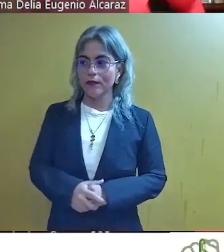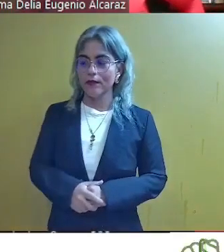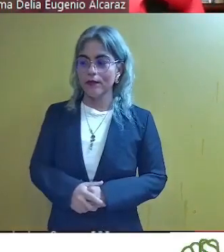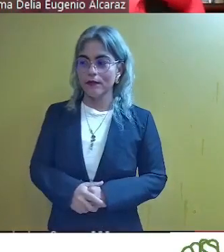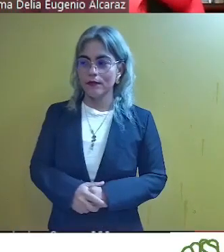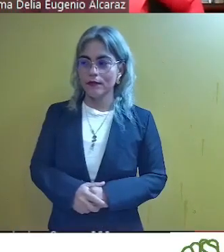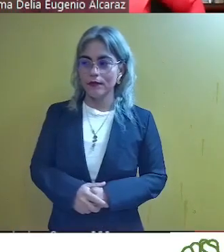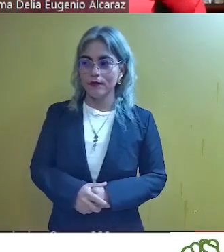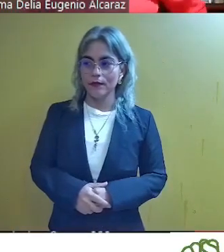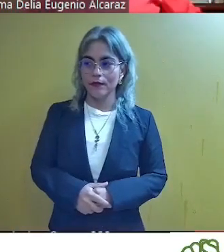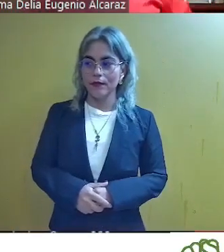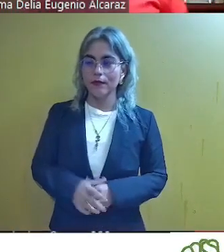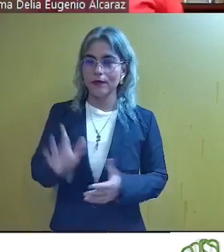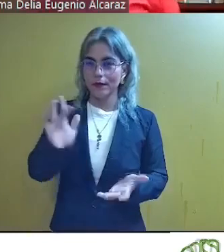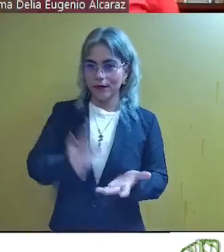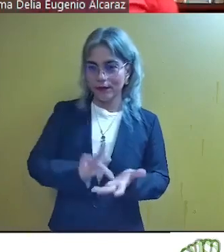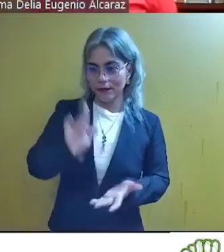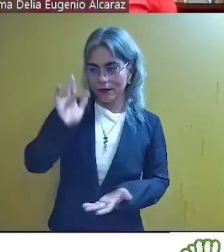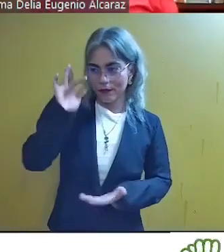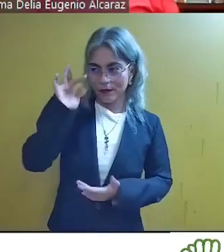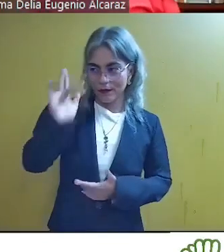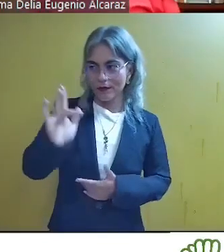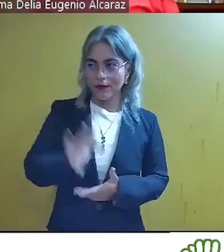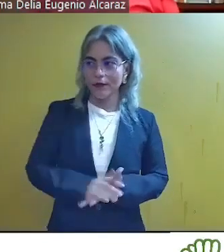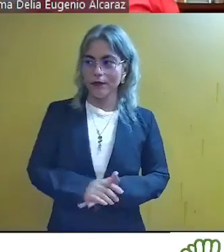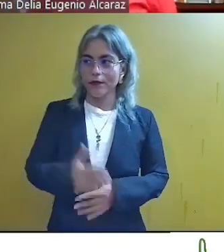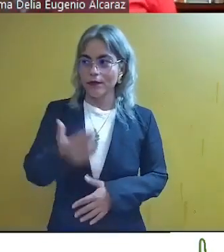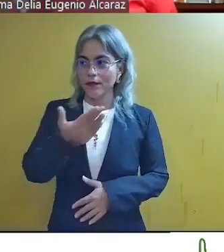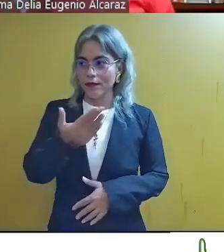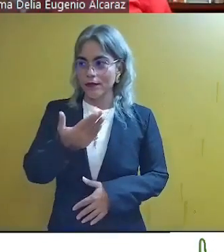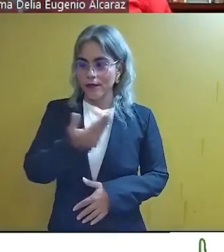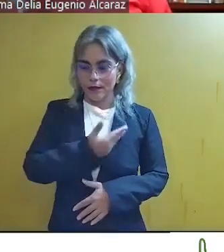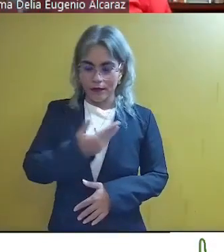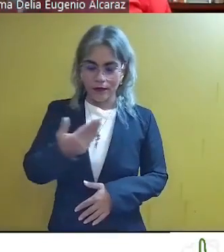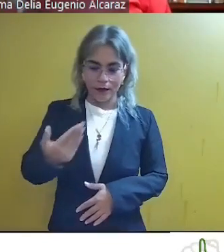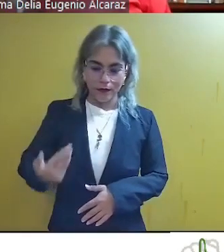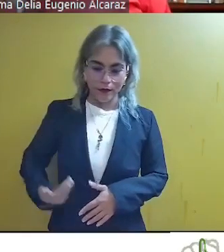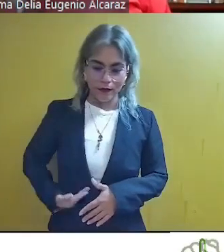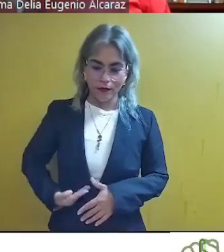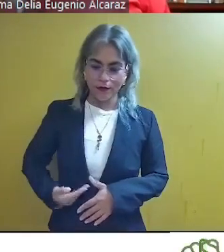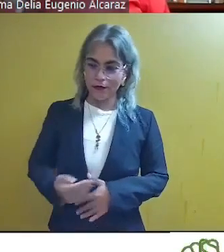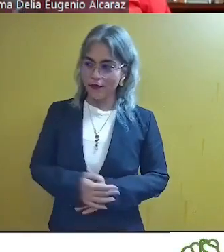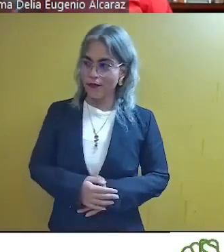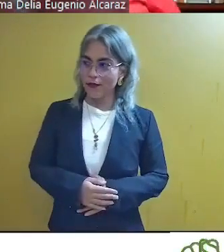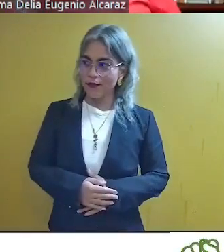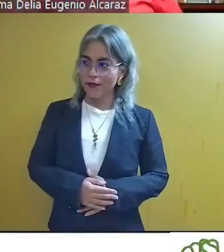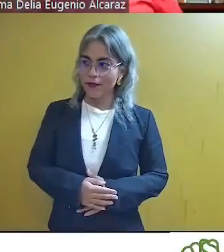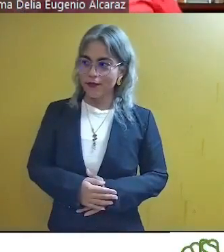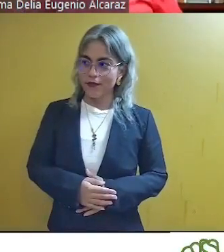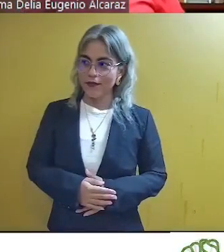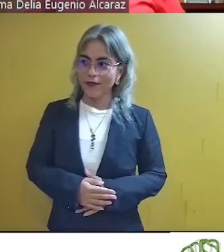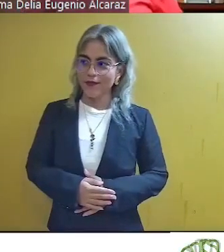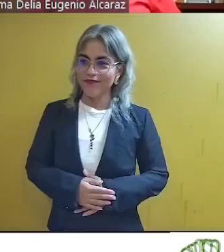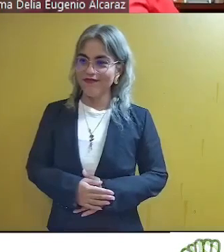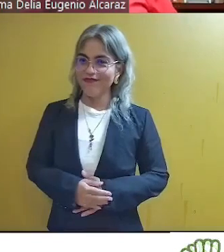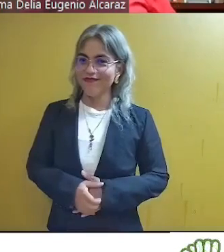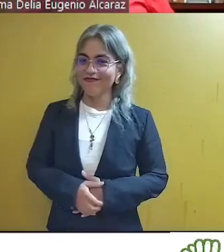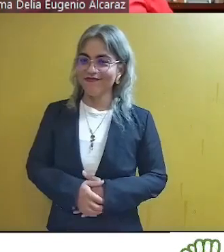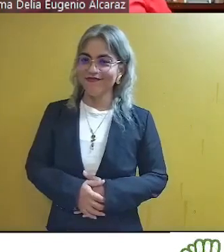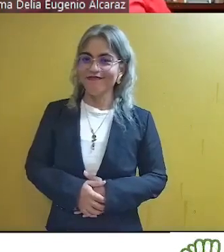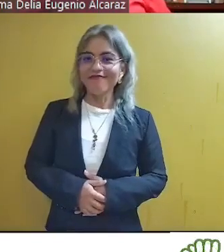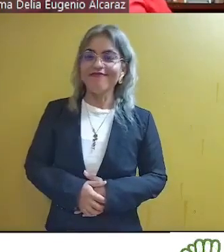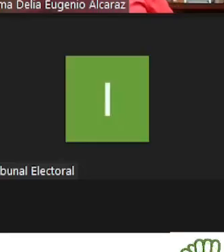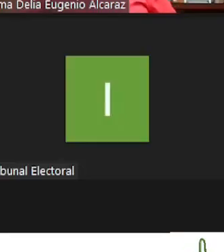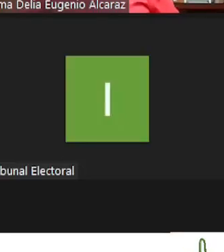Gracias, compañera presidente. Con el permiso de mis